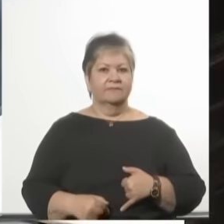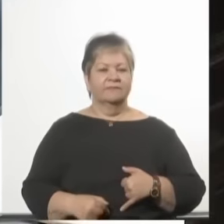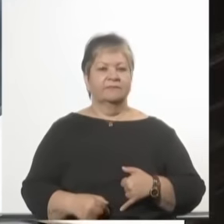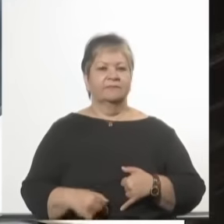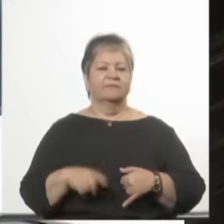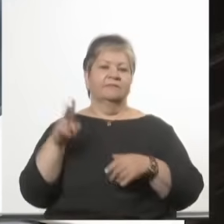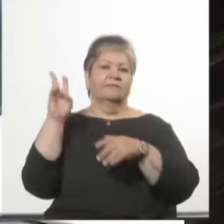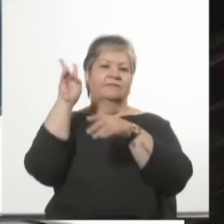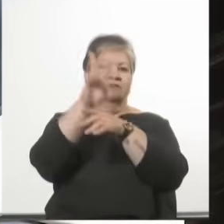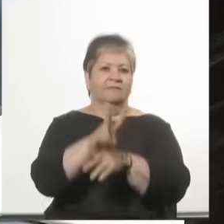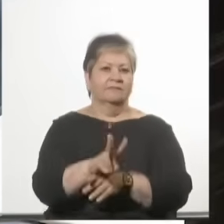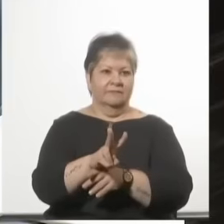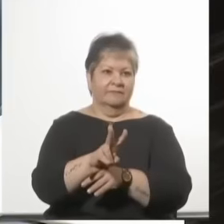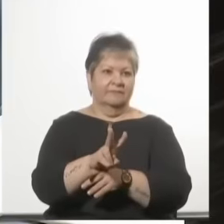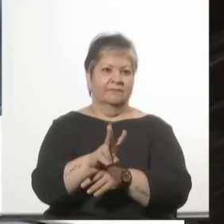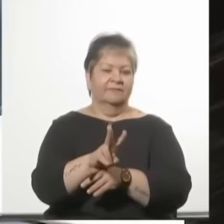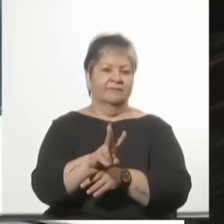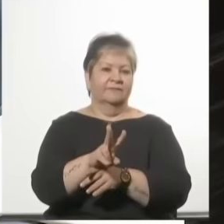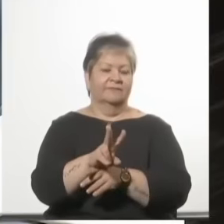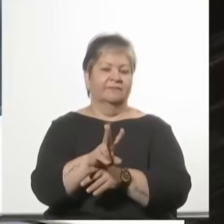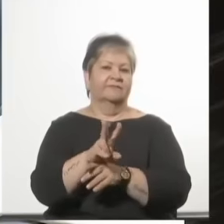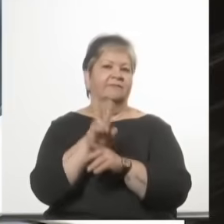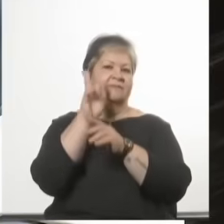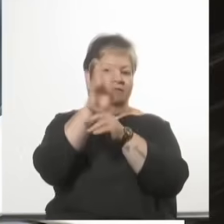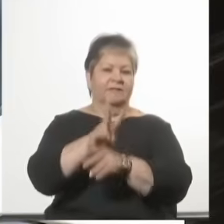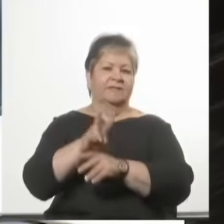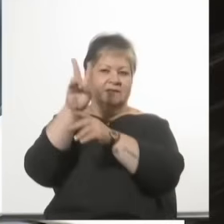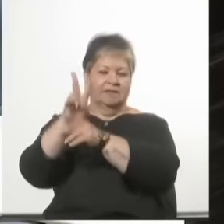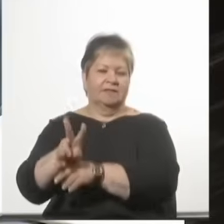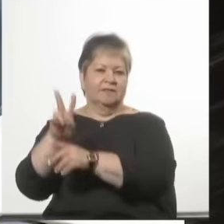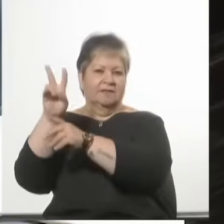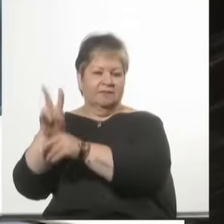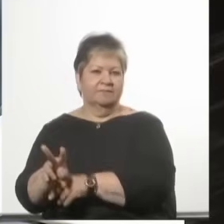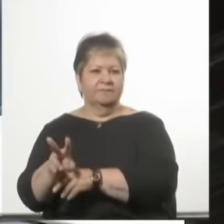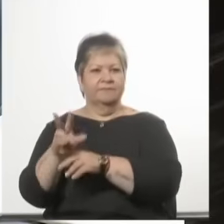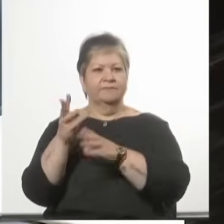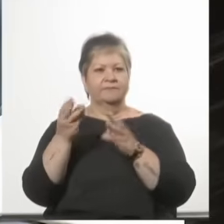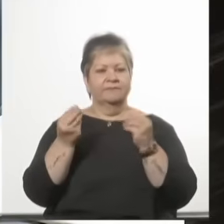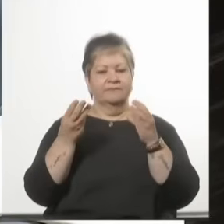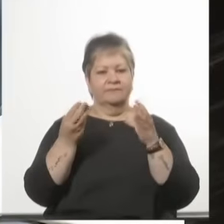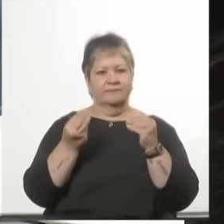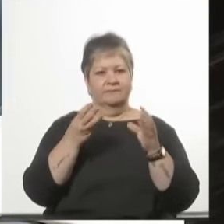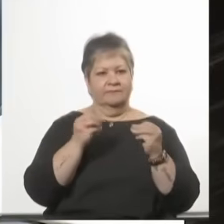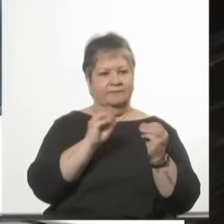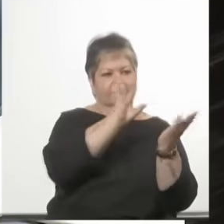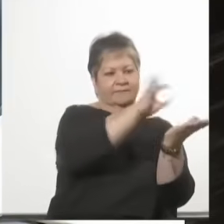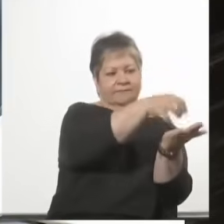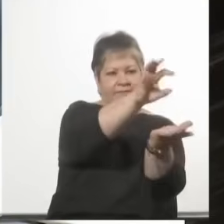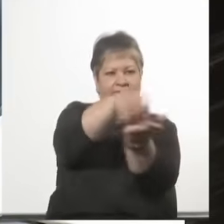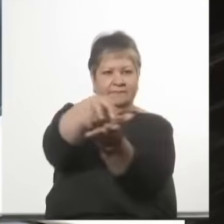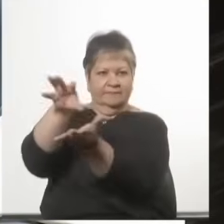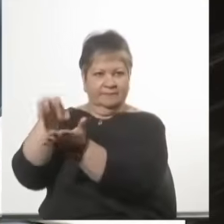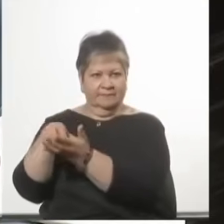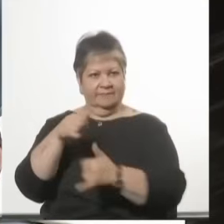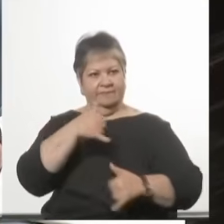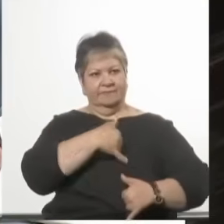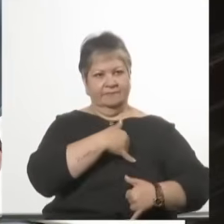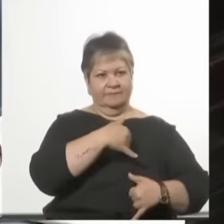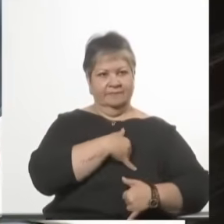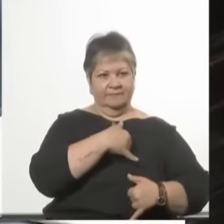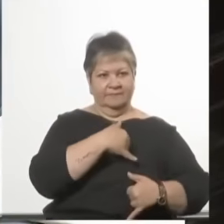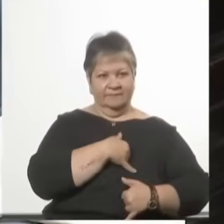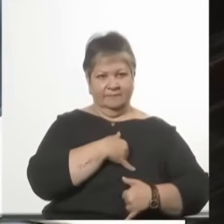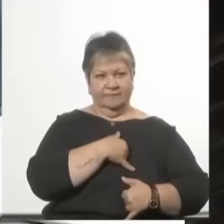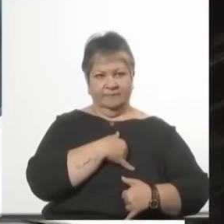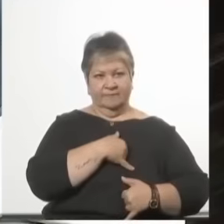visitamos muchas instalaciones militares. Creo que es concordante con